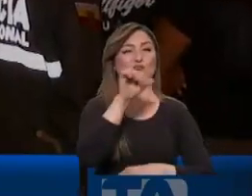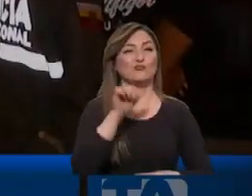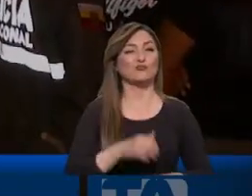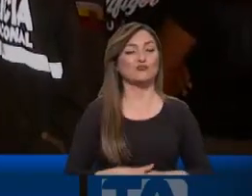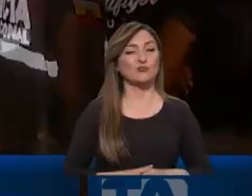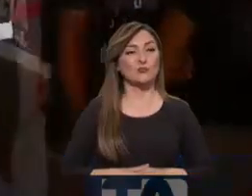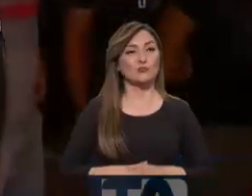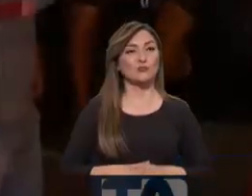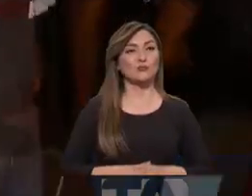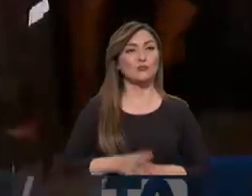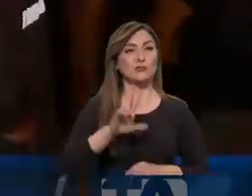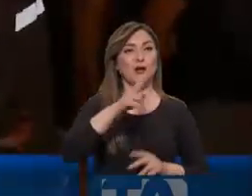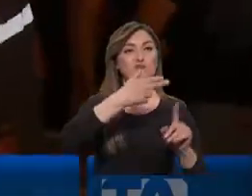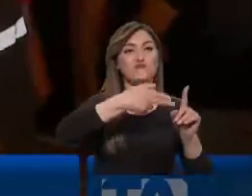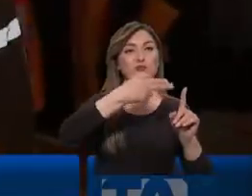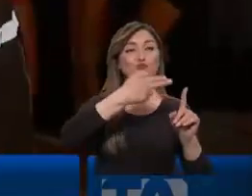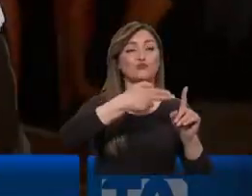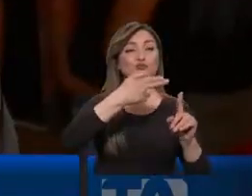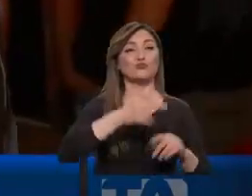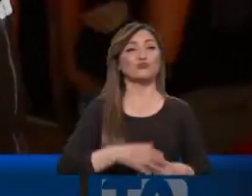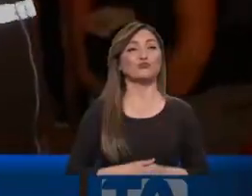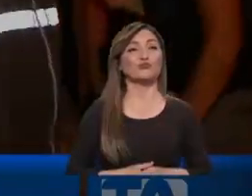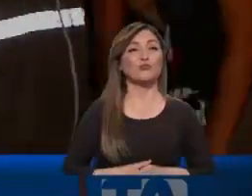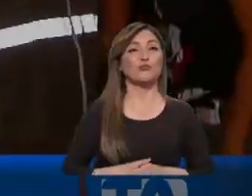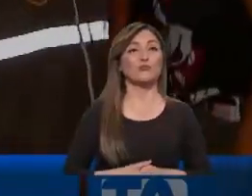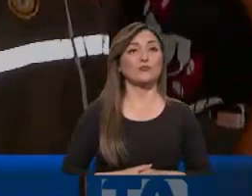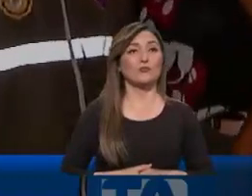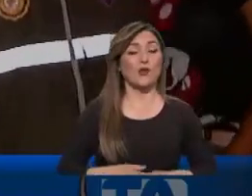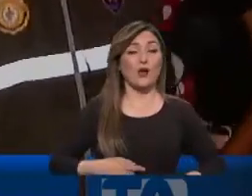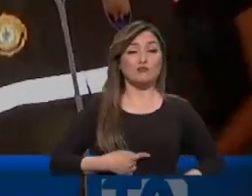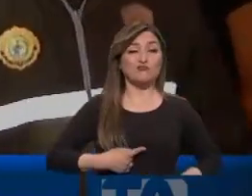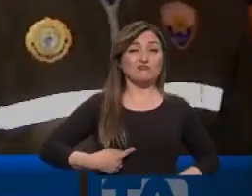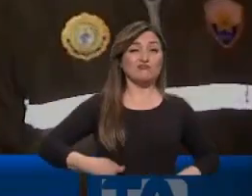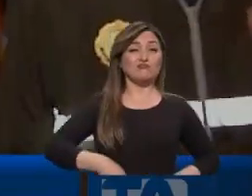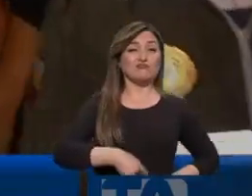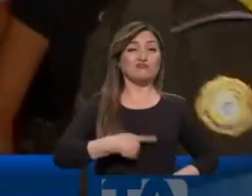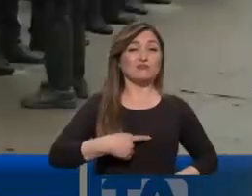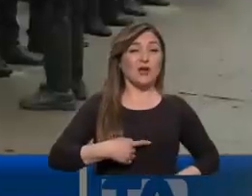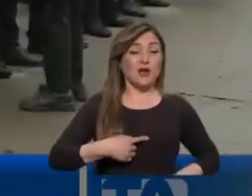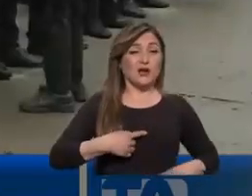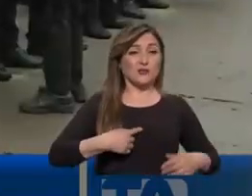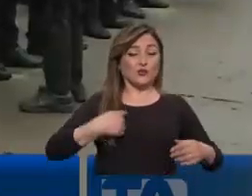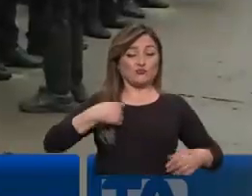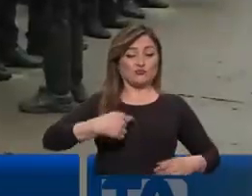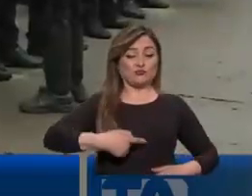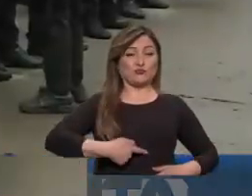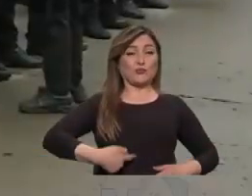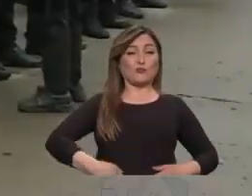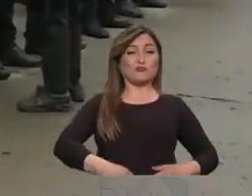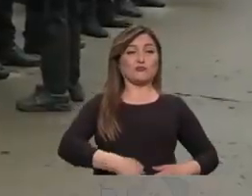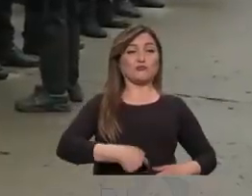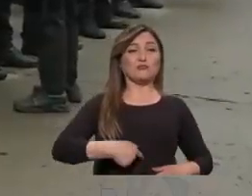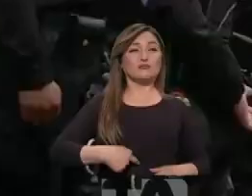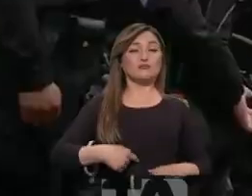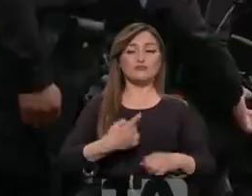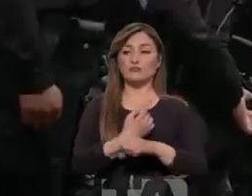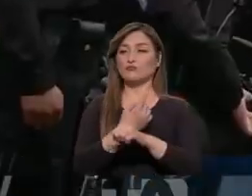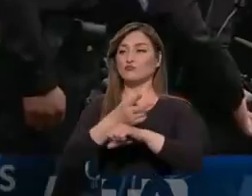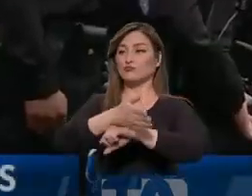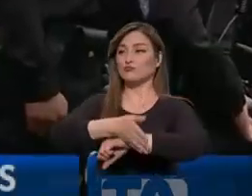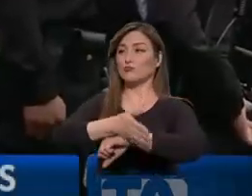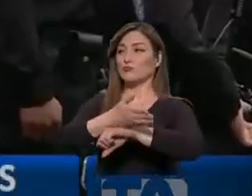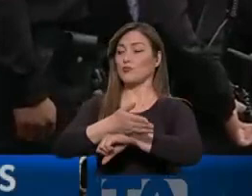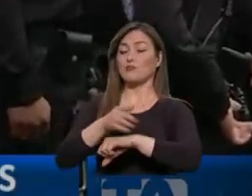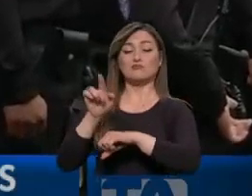3 impactos de bala en el sector del tórax, el otro en el abdomen. Todo esto ocurrió apenas unas horas después de que al